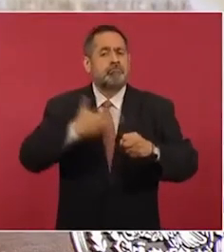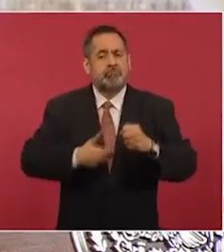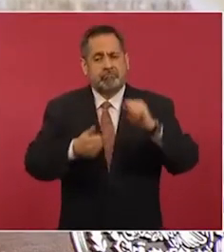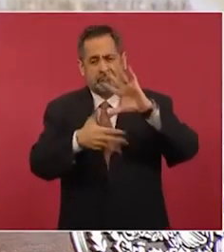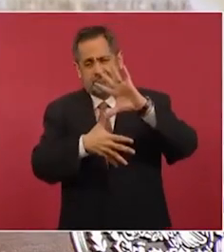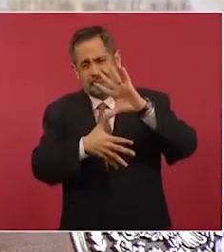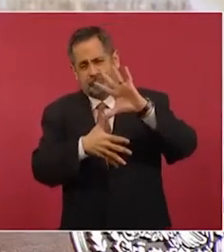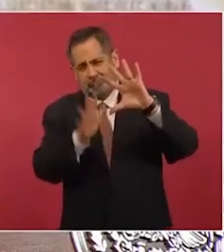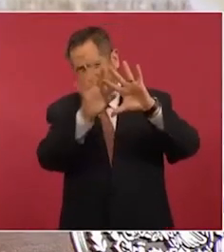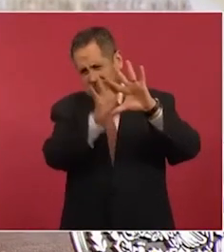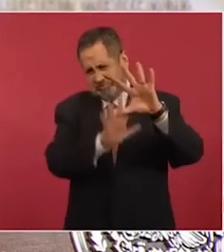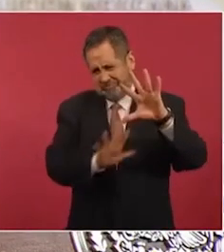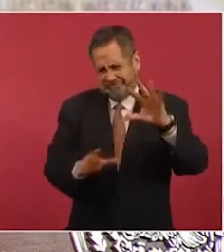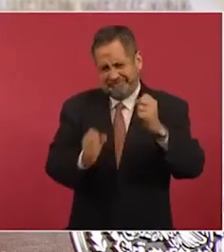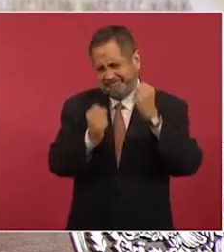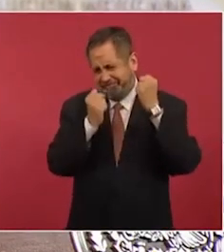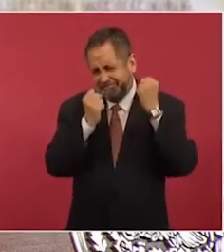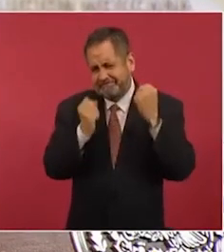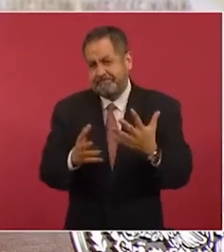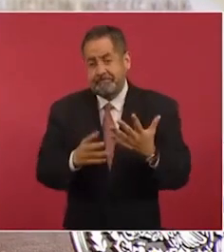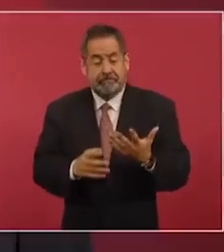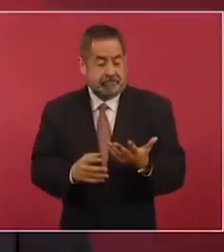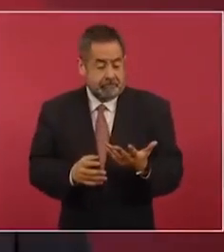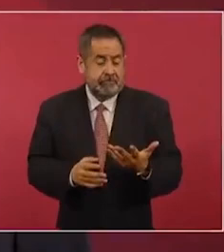americano, su